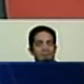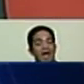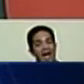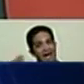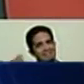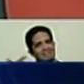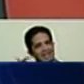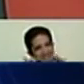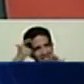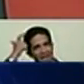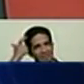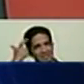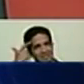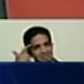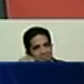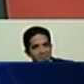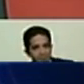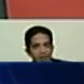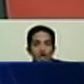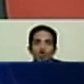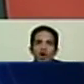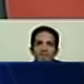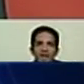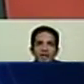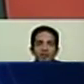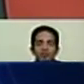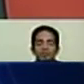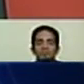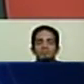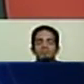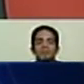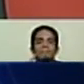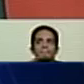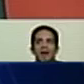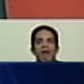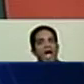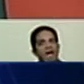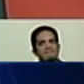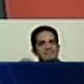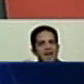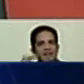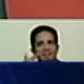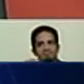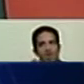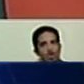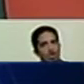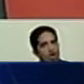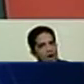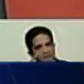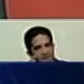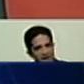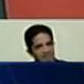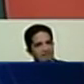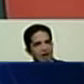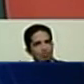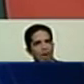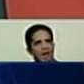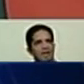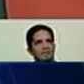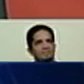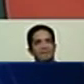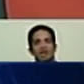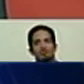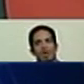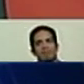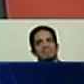llegó un gobierno revolucionario justamente para no negociar los intereses sagrados de Venezuela, para no